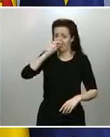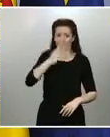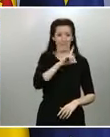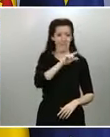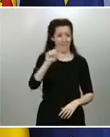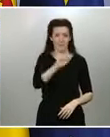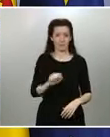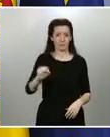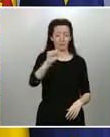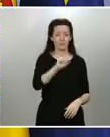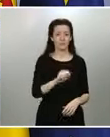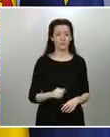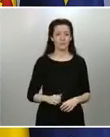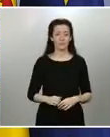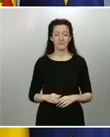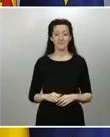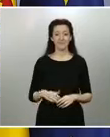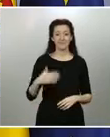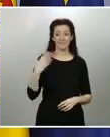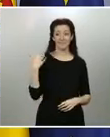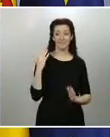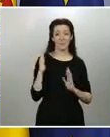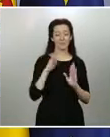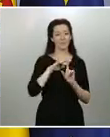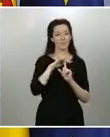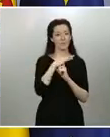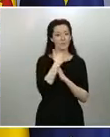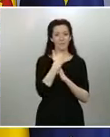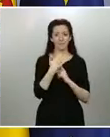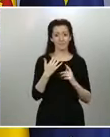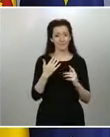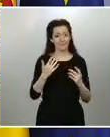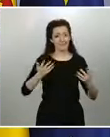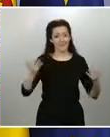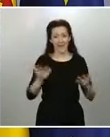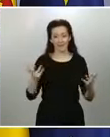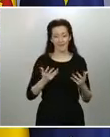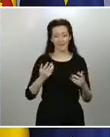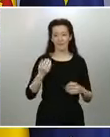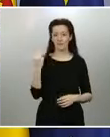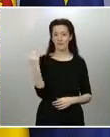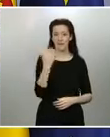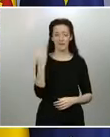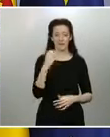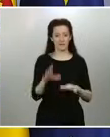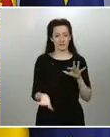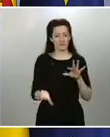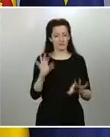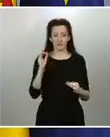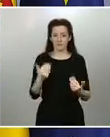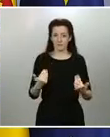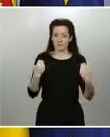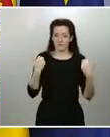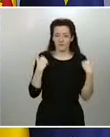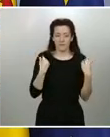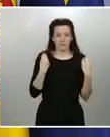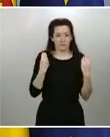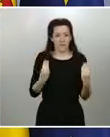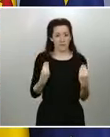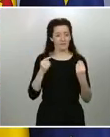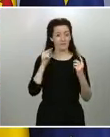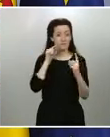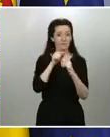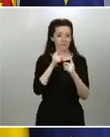situación era muy grave y requería actuar con máxima responsabilidad para ser eficaces en la lucha contra el kobe